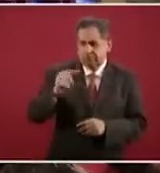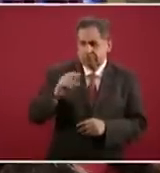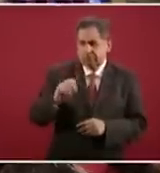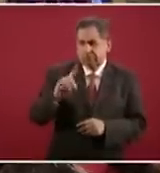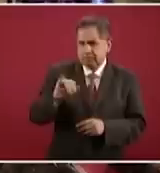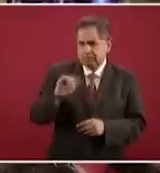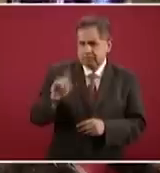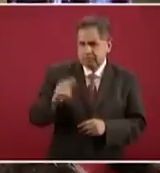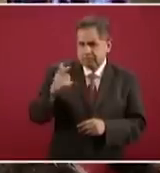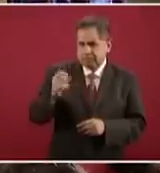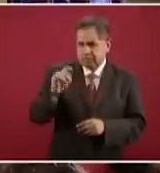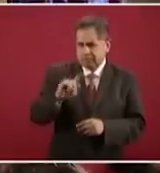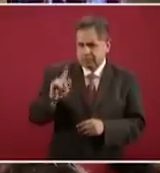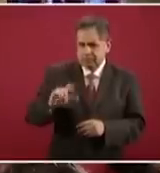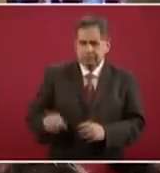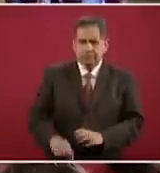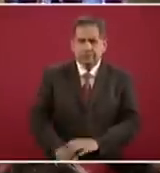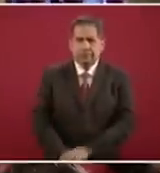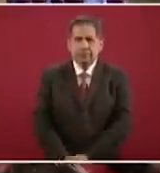González.